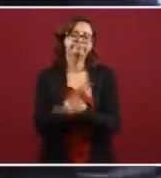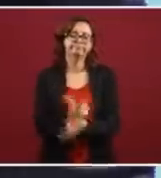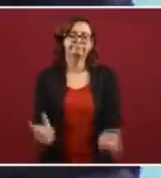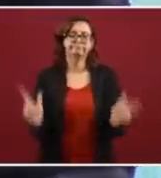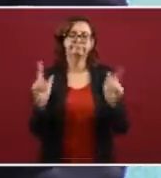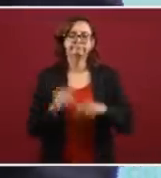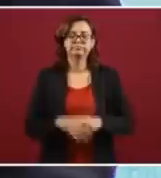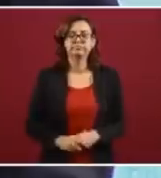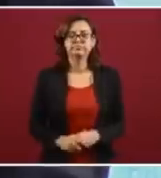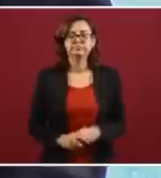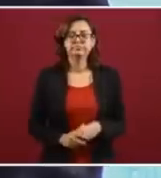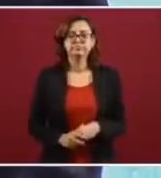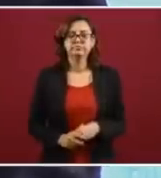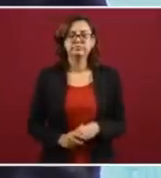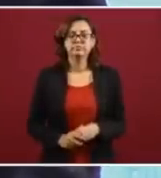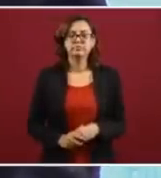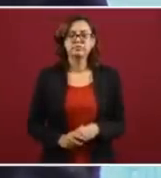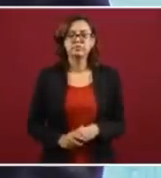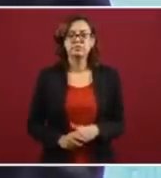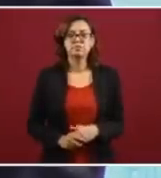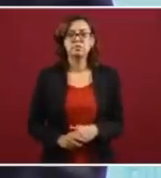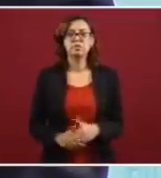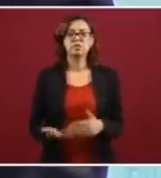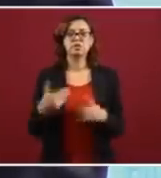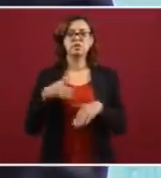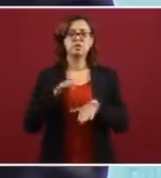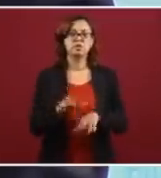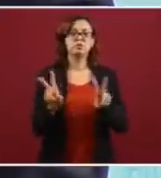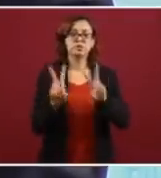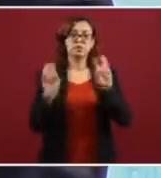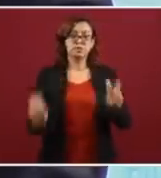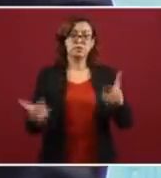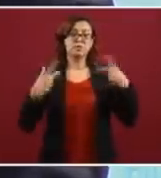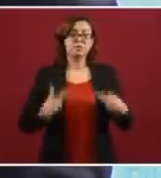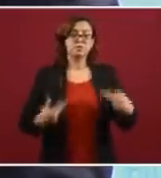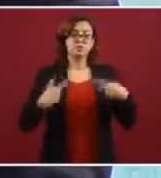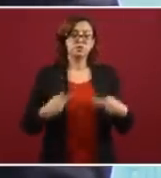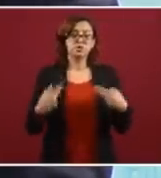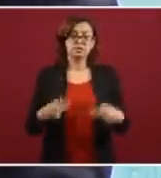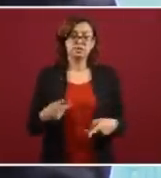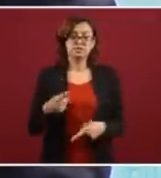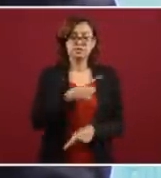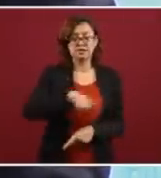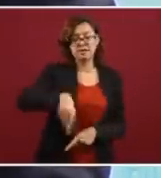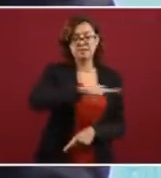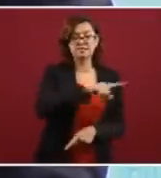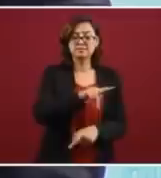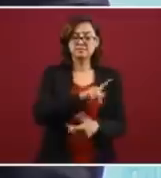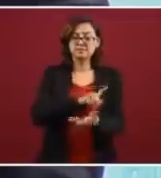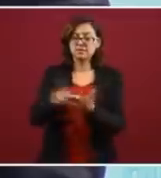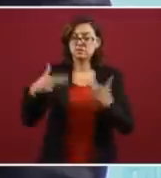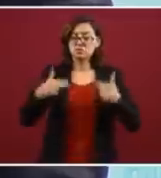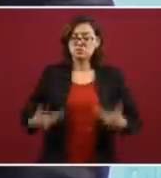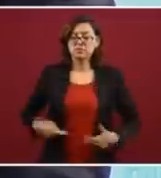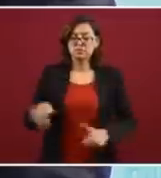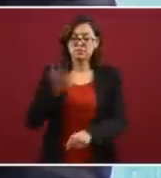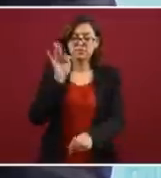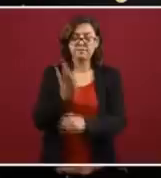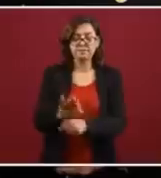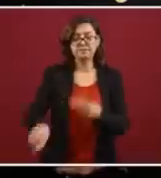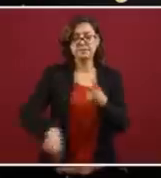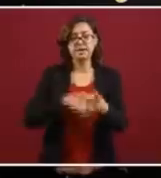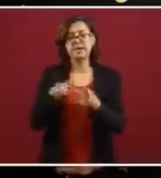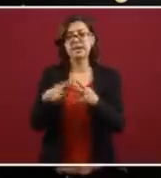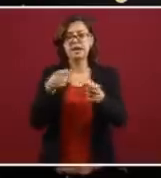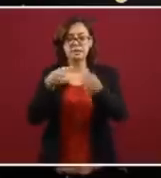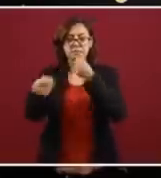legal. En lo que corresponde al mecanismo para la protección de personas defensoras de derechos humanos y periodistas, tenemos